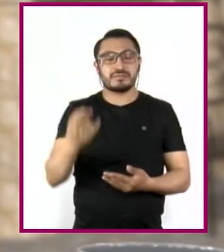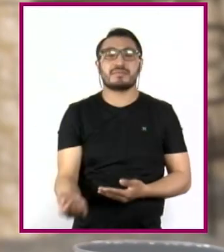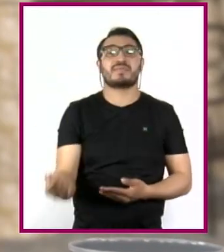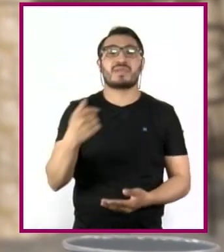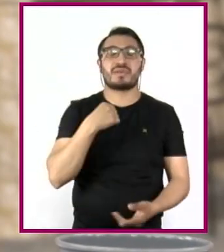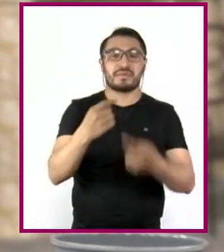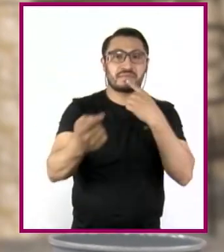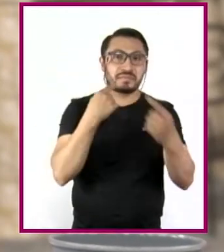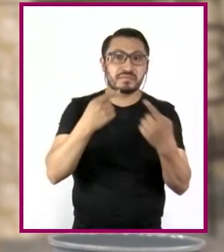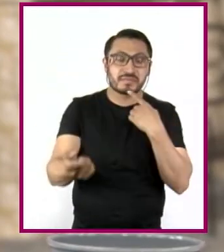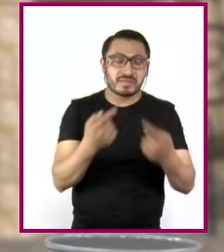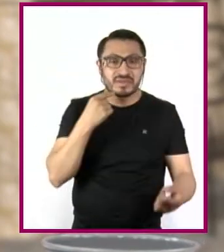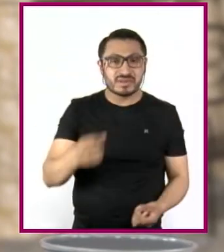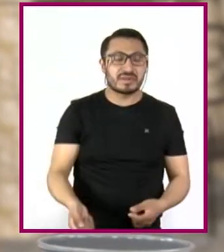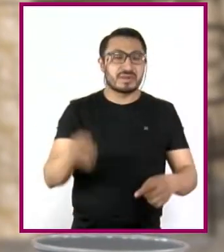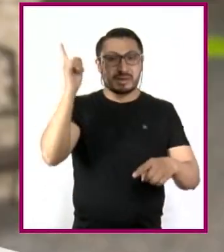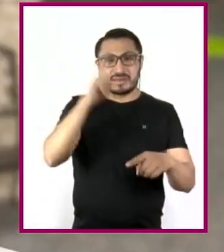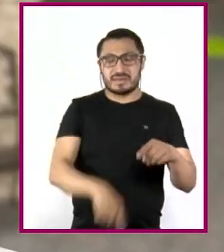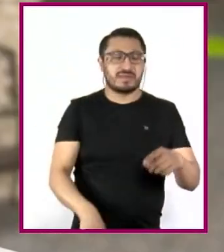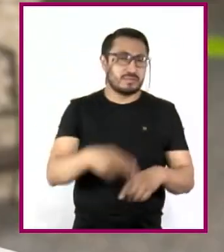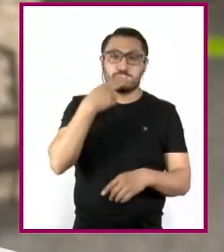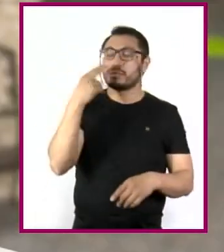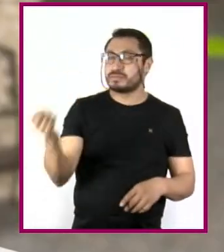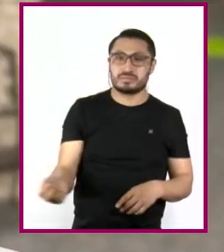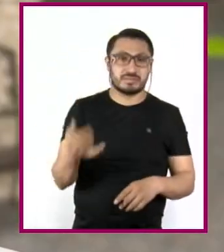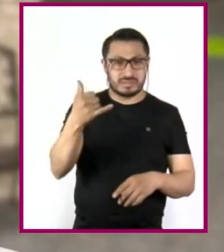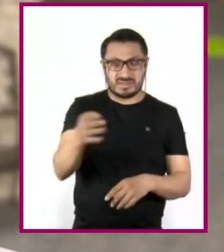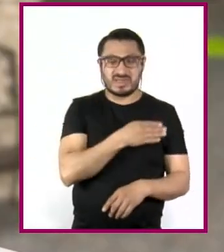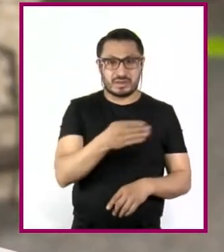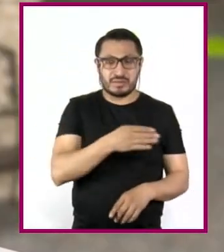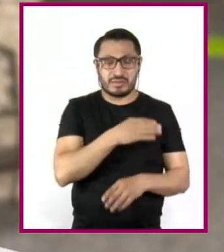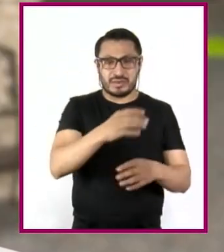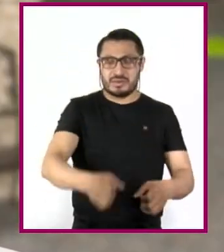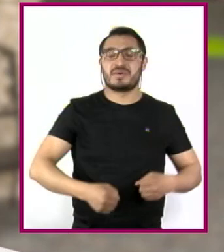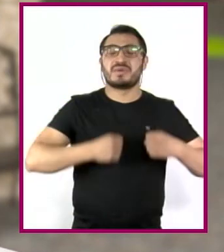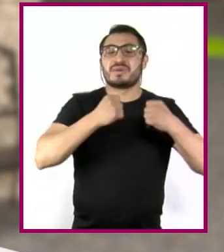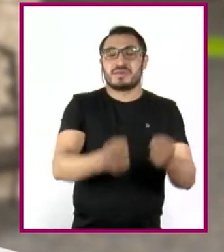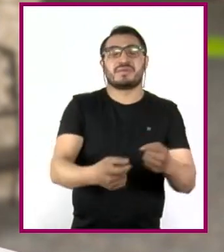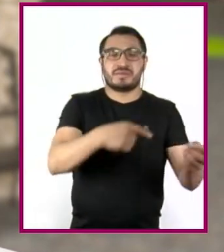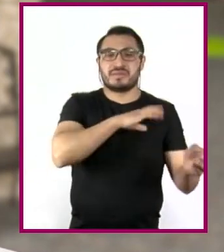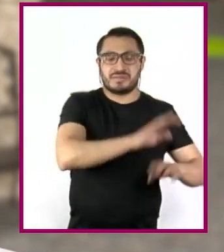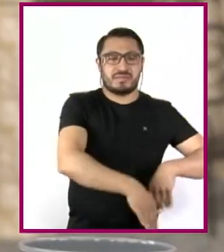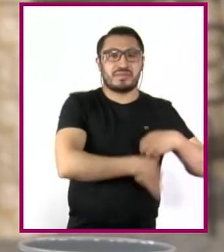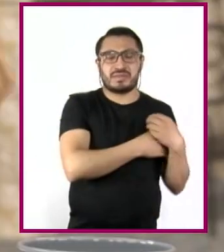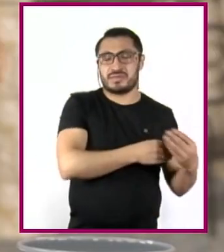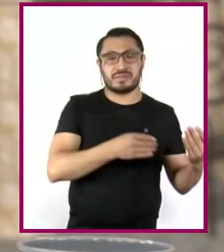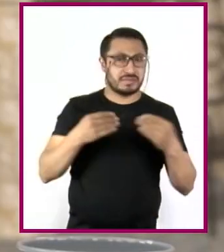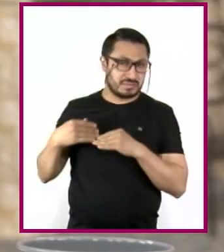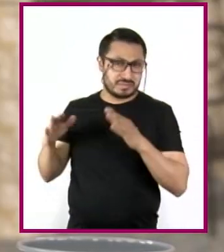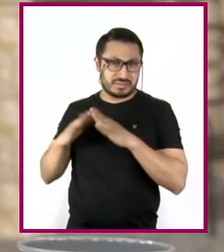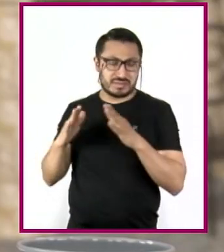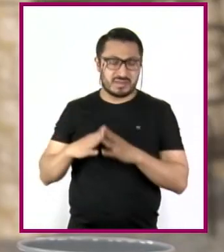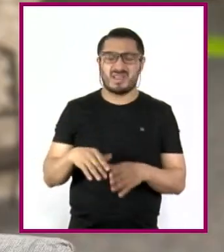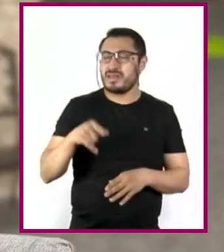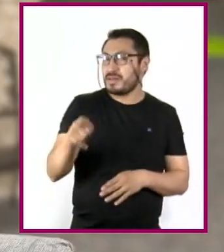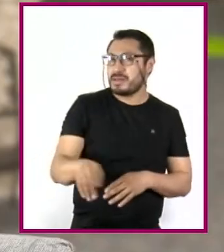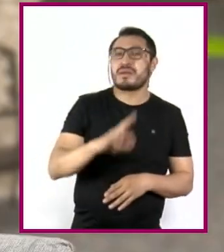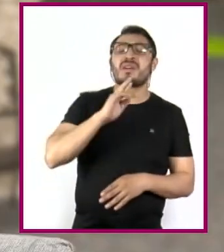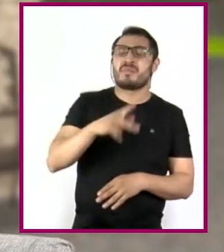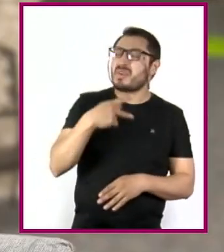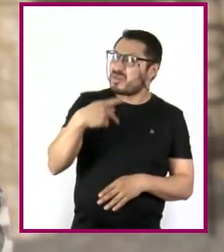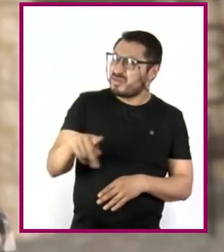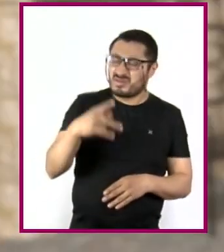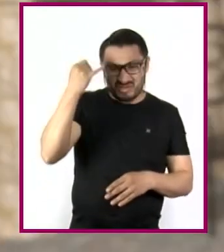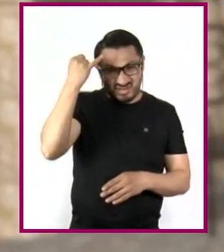los discuto, desecho los que no sirven, y los buenos los hago más fuertes y me los llevo a mi casita. ¿Y por qué no buscas los